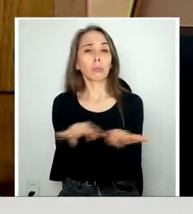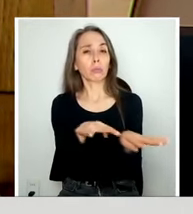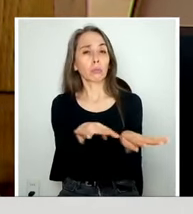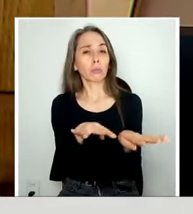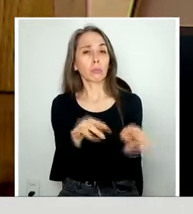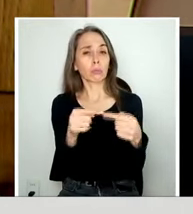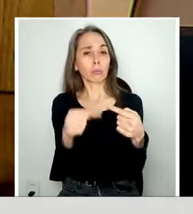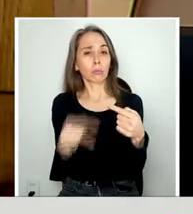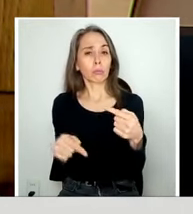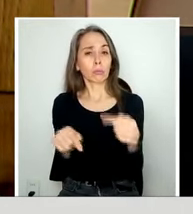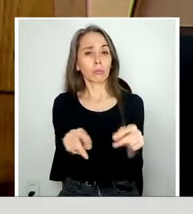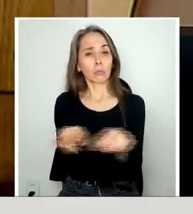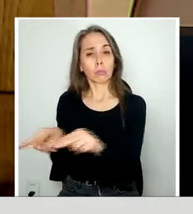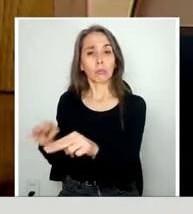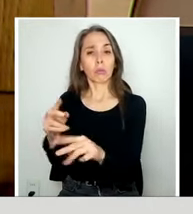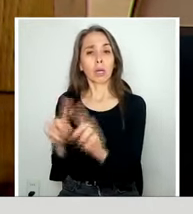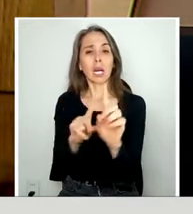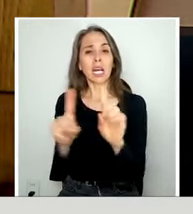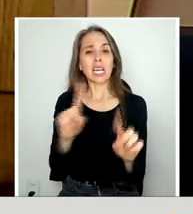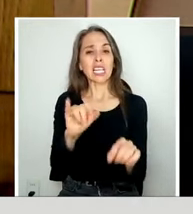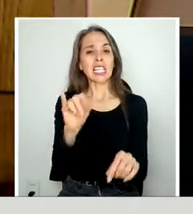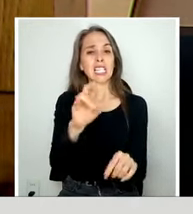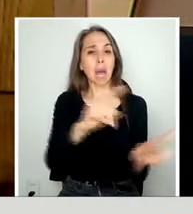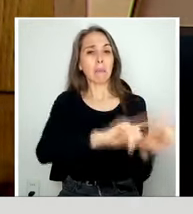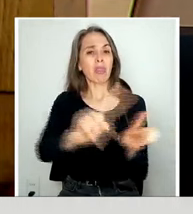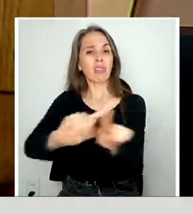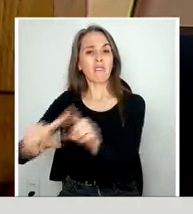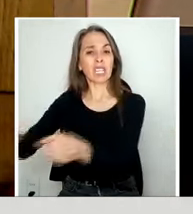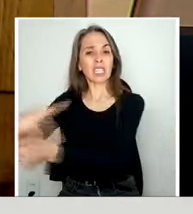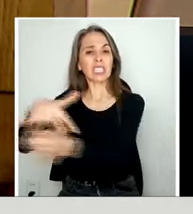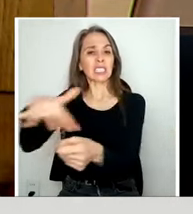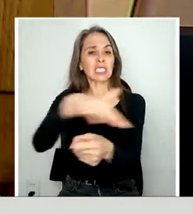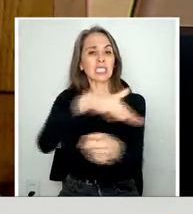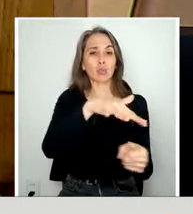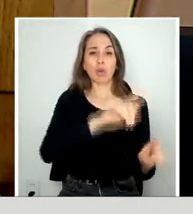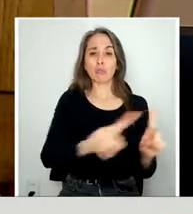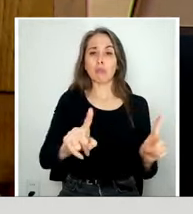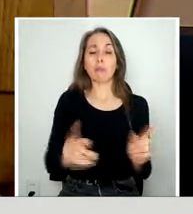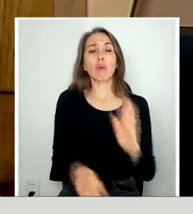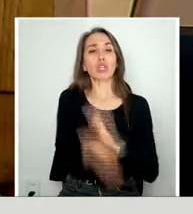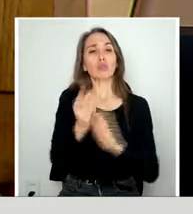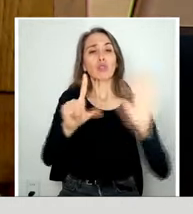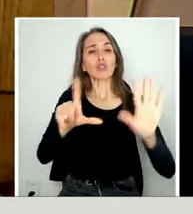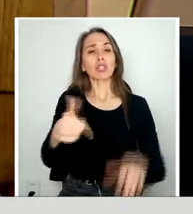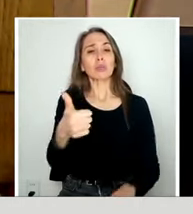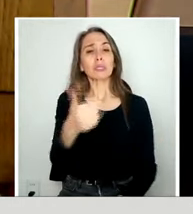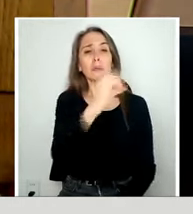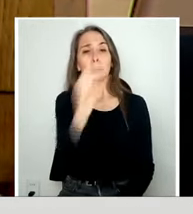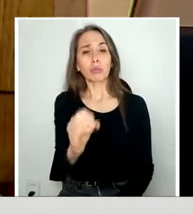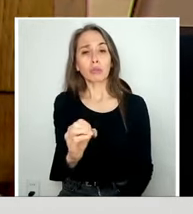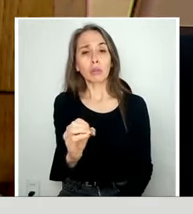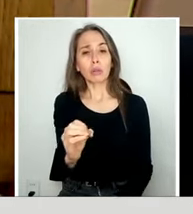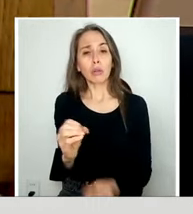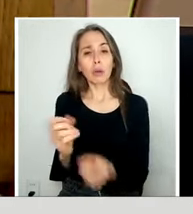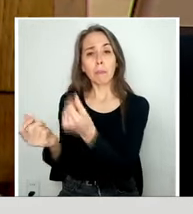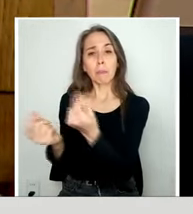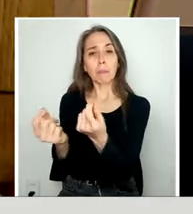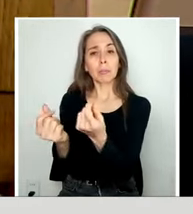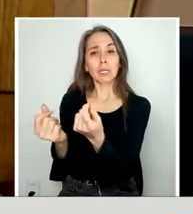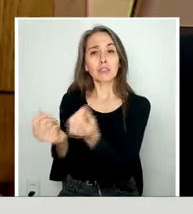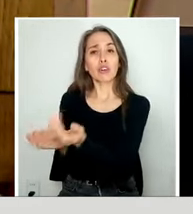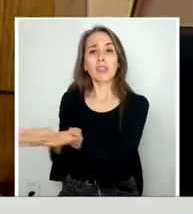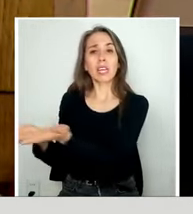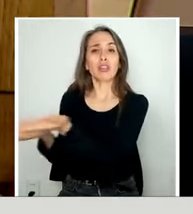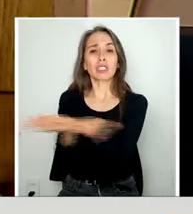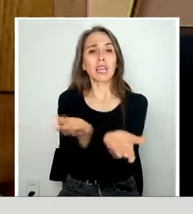la realidad que cada una de ellas estaba viviendo en cuanto a los precios del sector prestacional salud